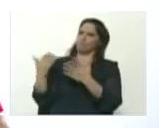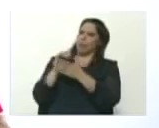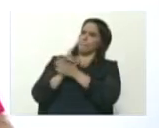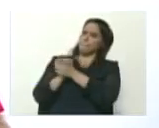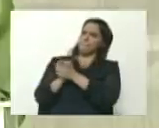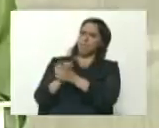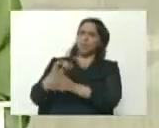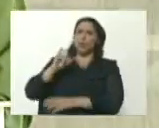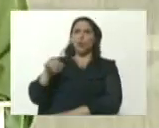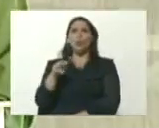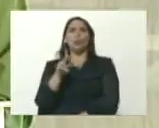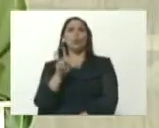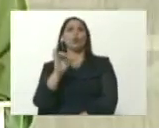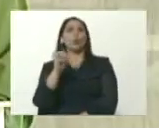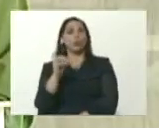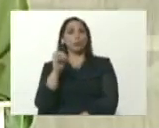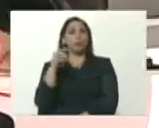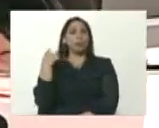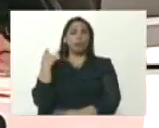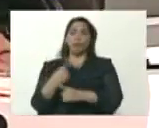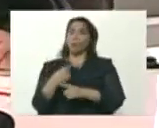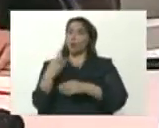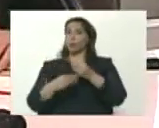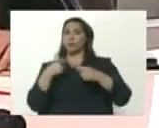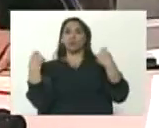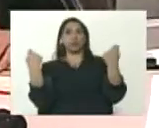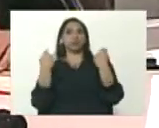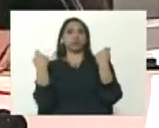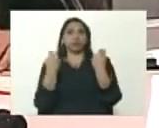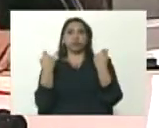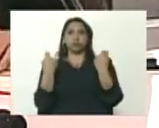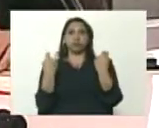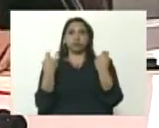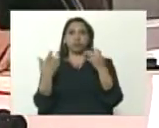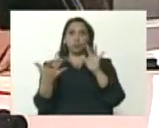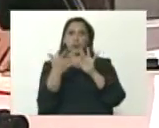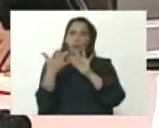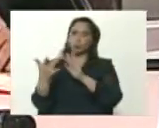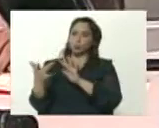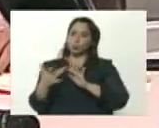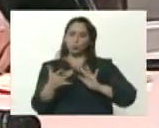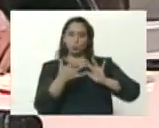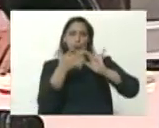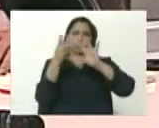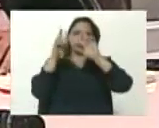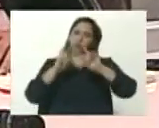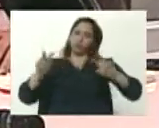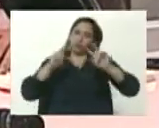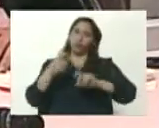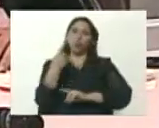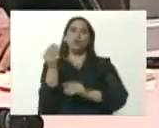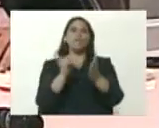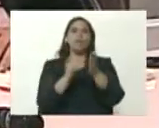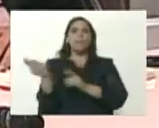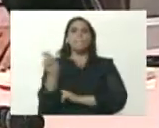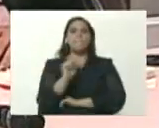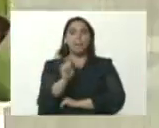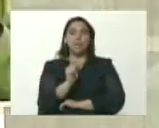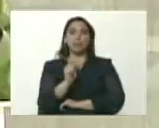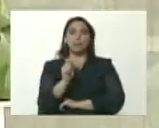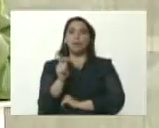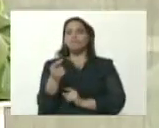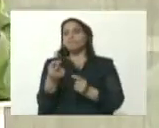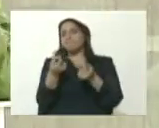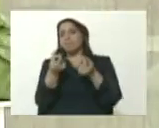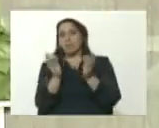Julio César, Amelia, tenemos que hacer jornadas interactivas de revisión una vez al mes mínimo.